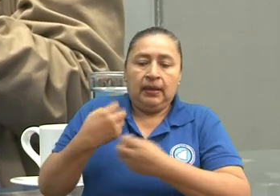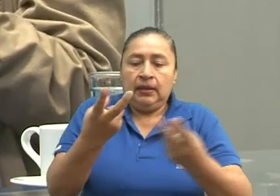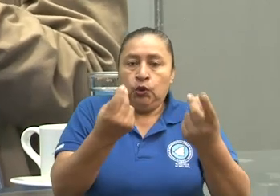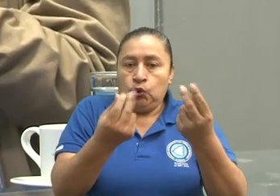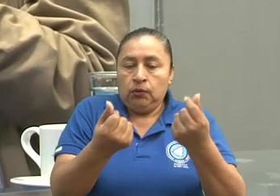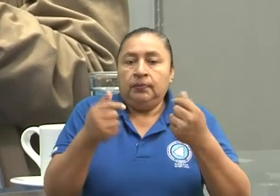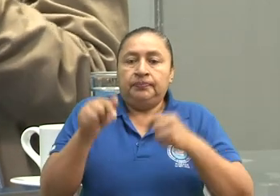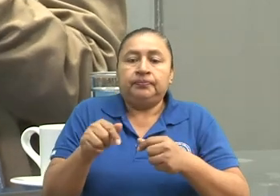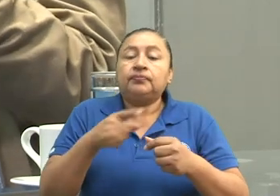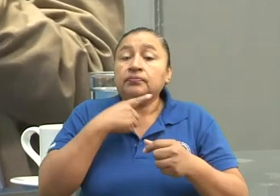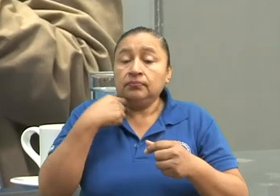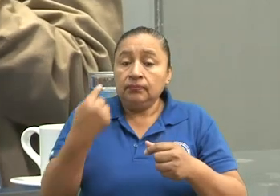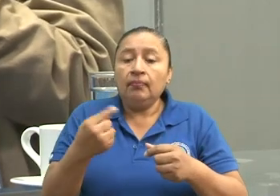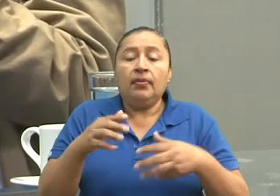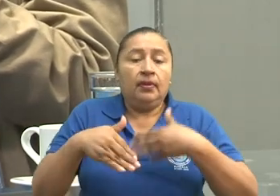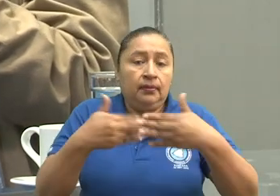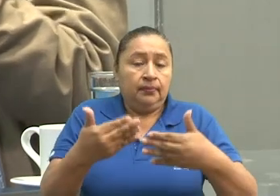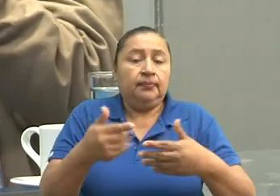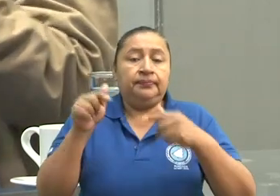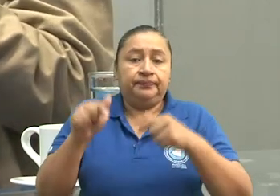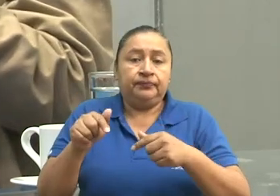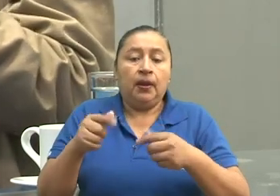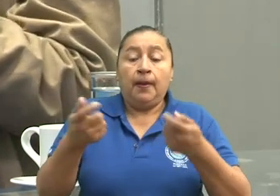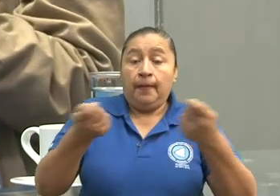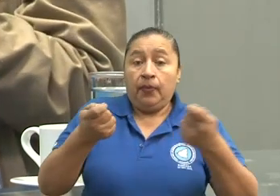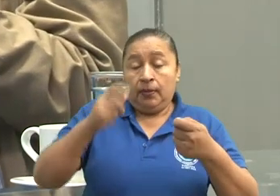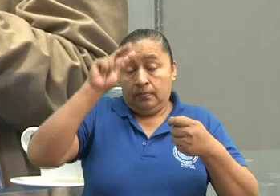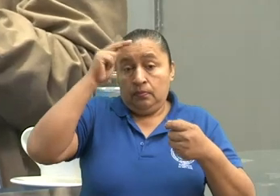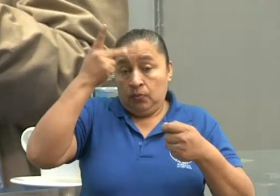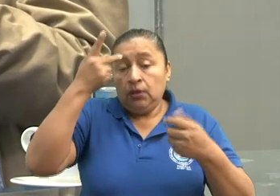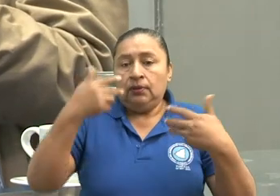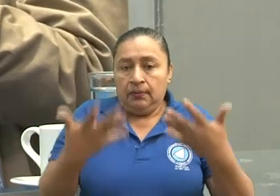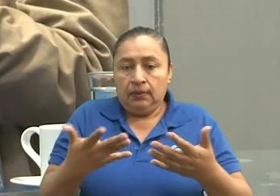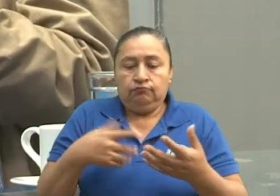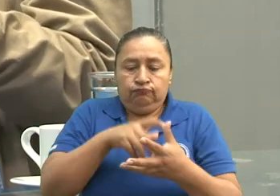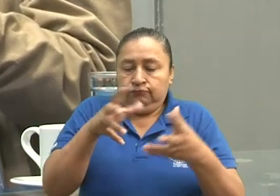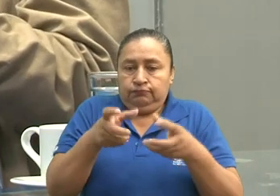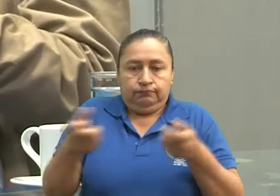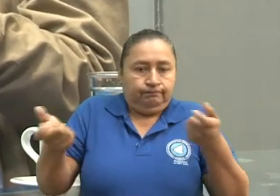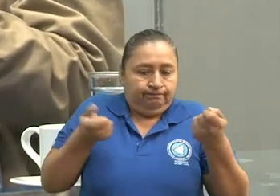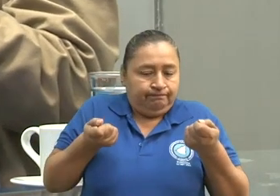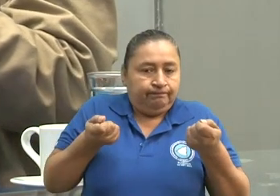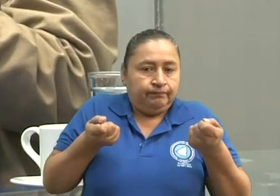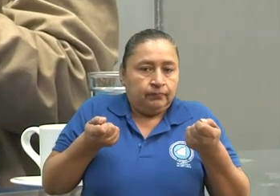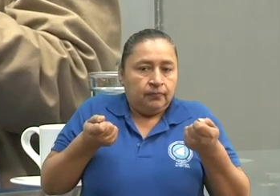económico, ¿verdad? Etcétera. Y el poder político también. Entonces,